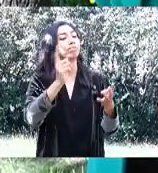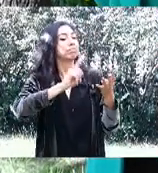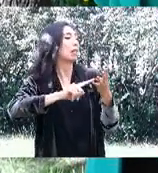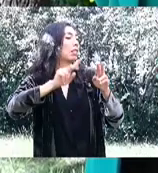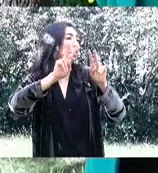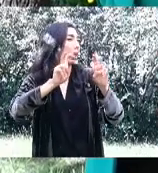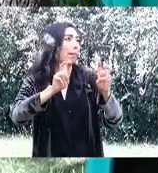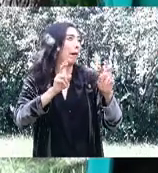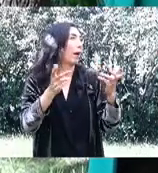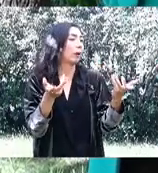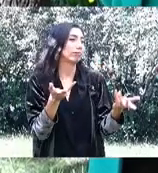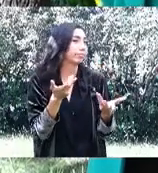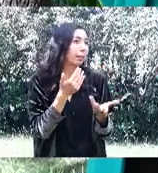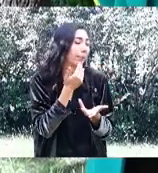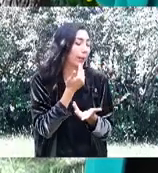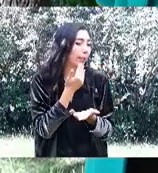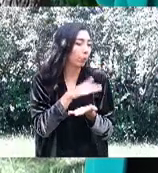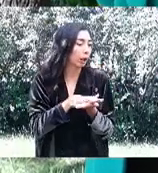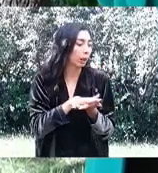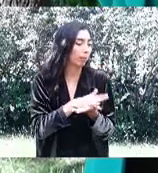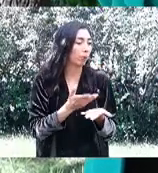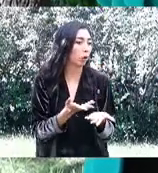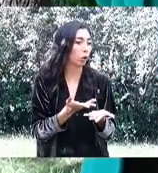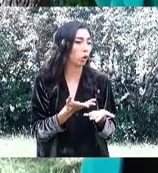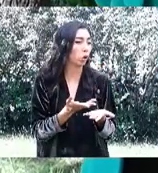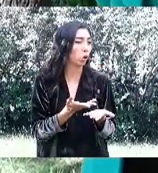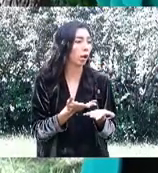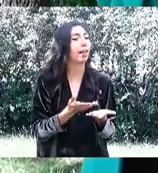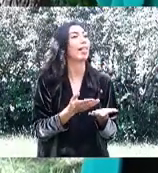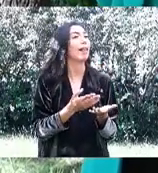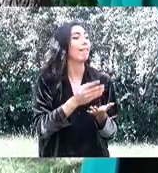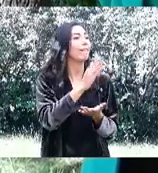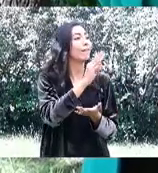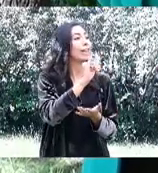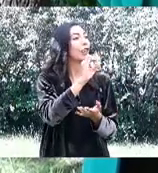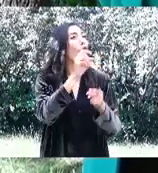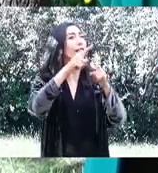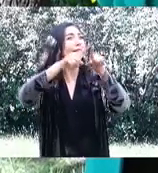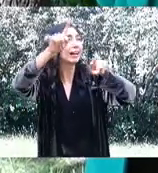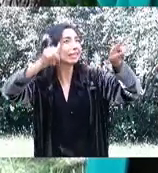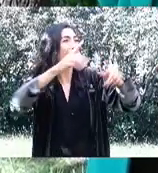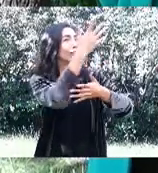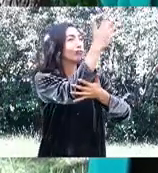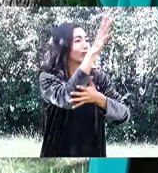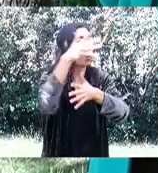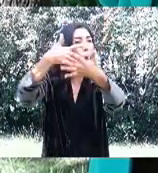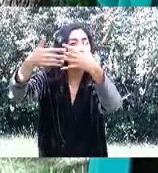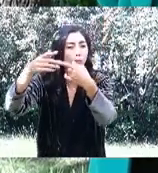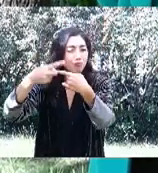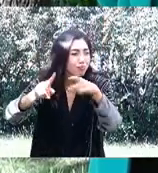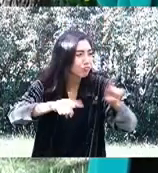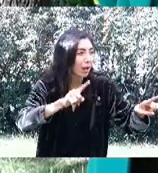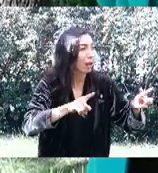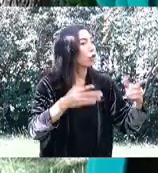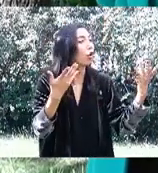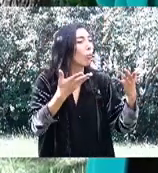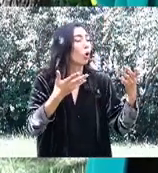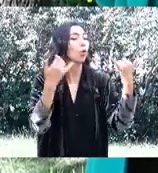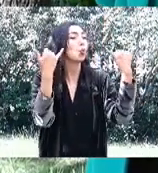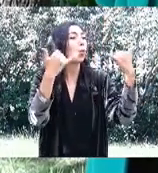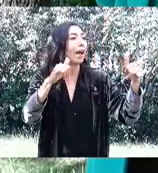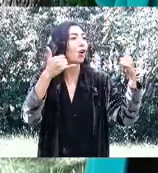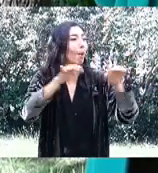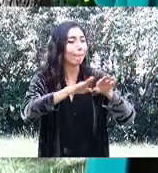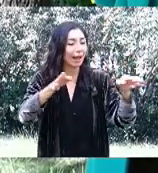super contingentes que tienen que ver con eh la biodiversidad la preservación del medio ambiente a través de un juego de mesa que se